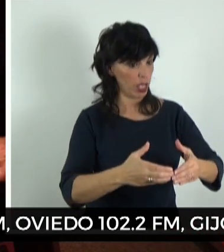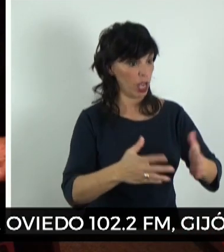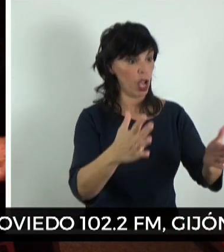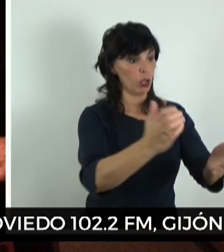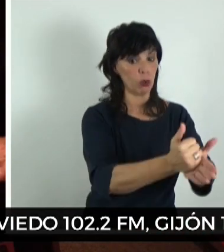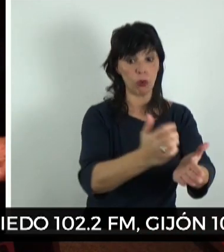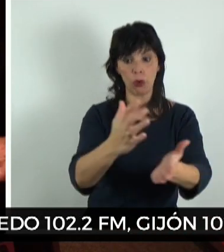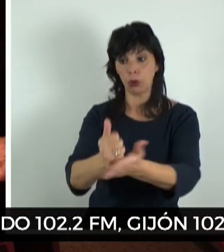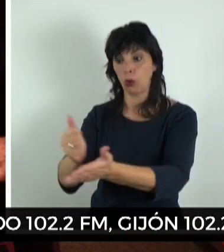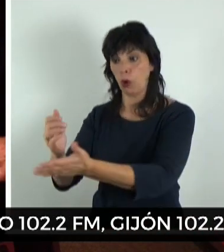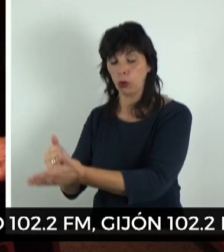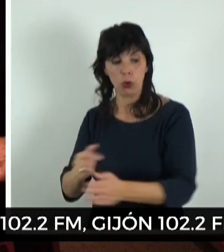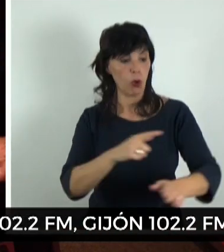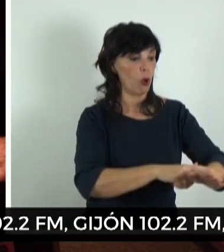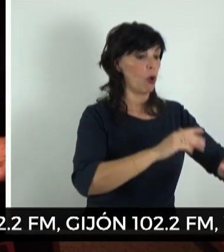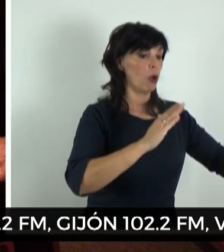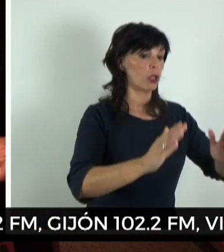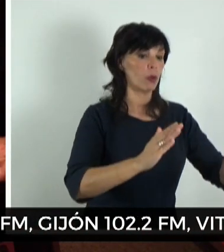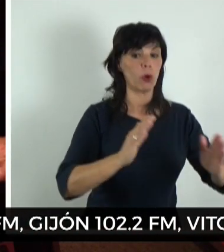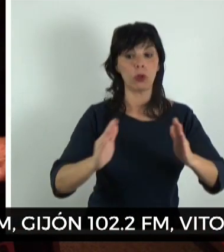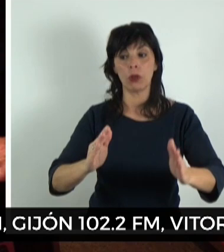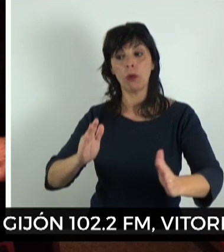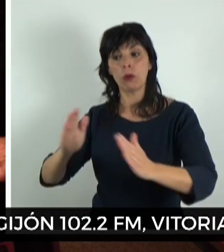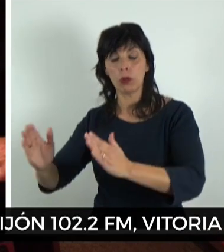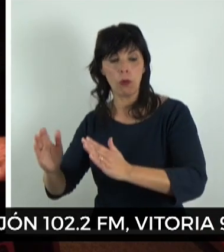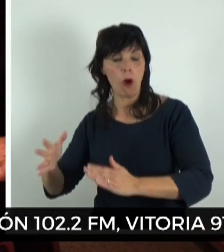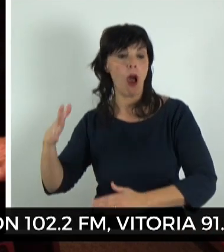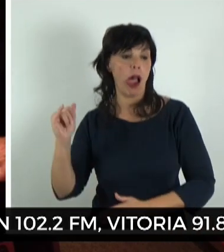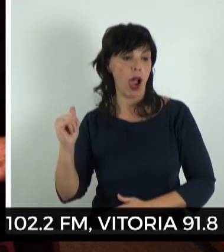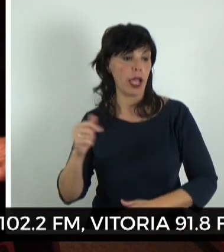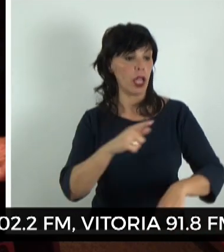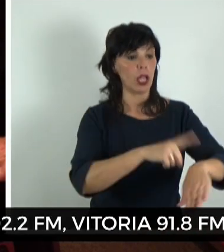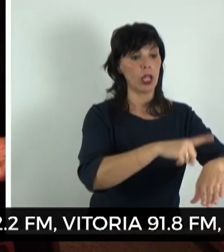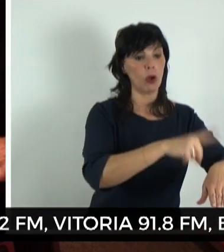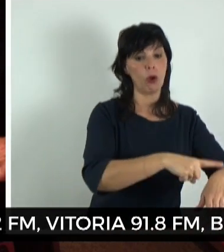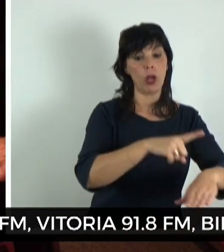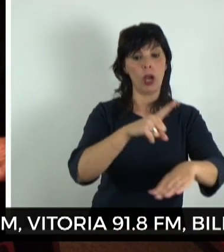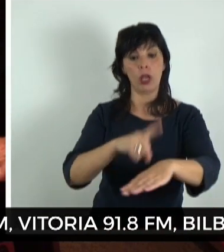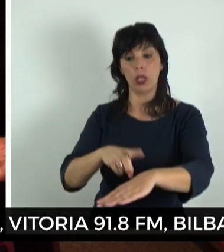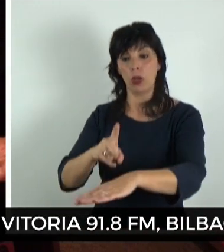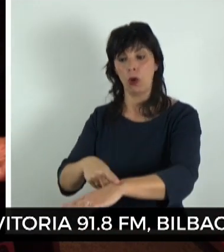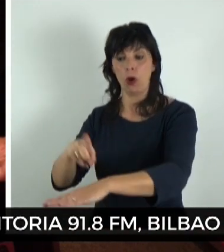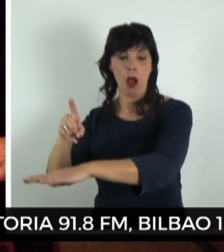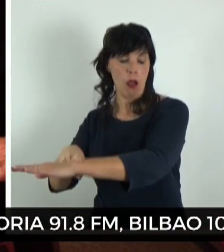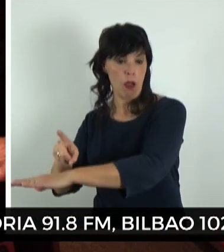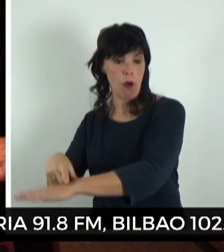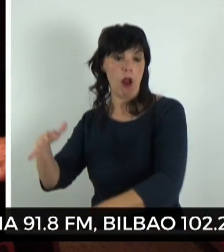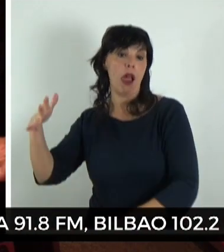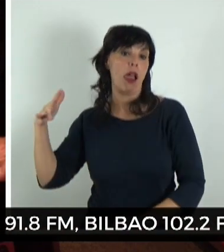lo que uno quiere debajo del cielo. Porque encima del cielo está la eternidad.